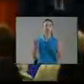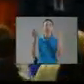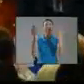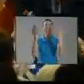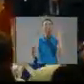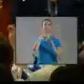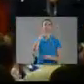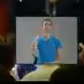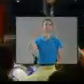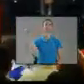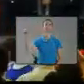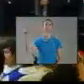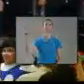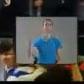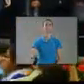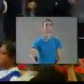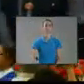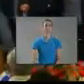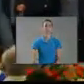levántate,